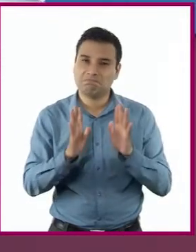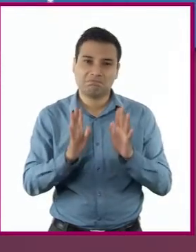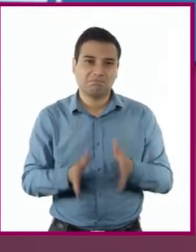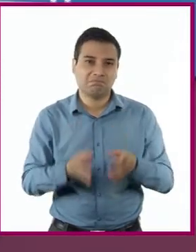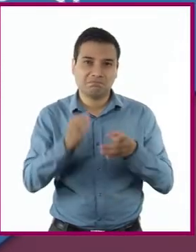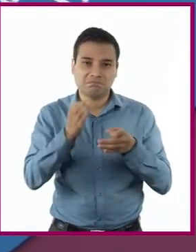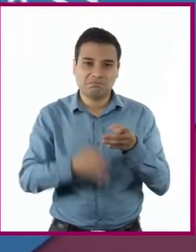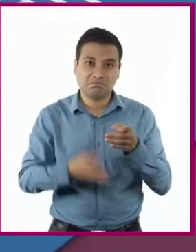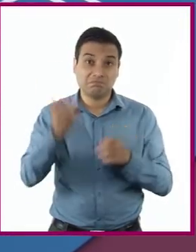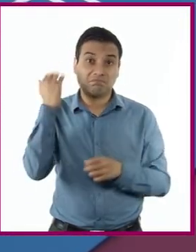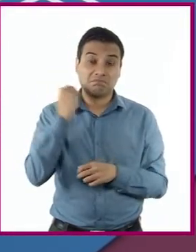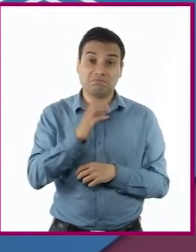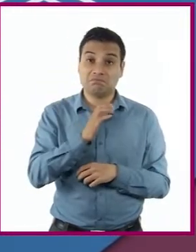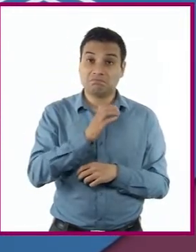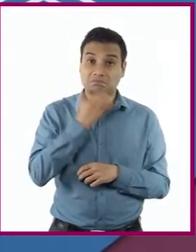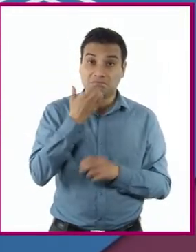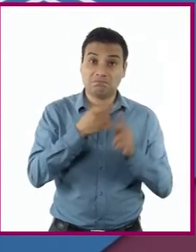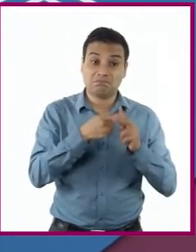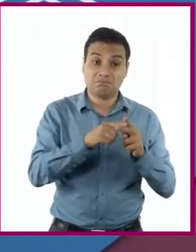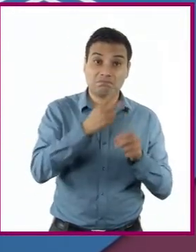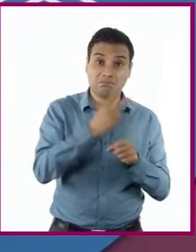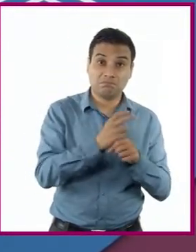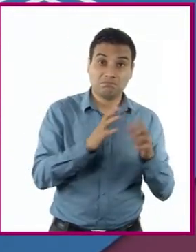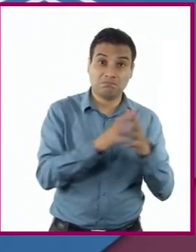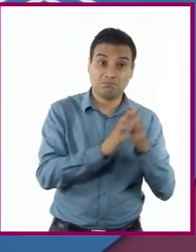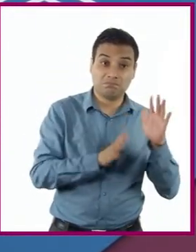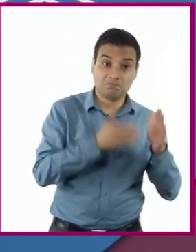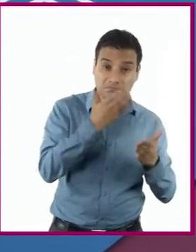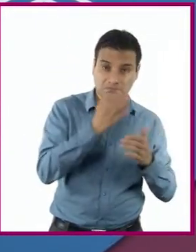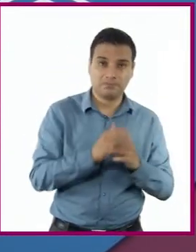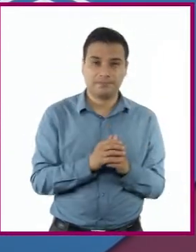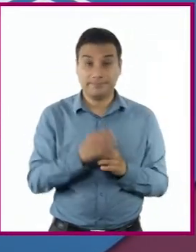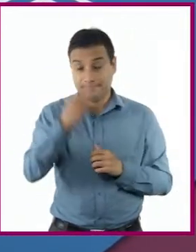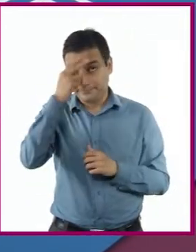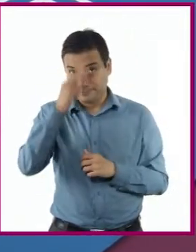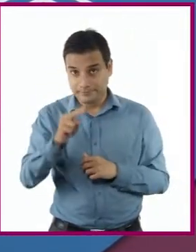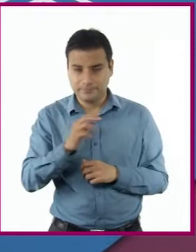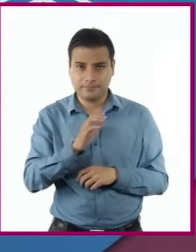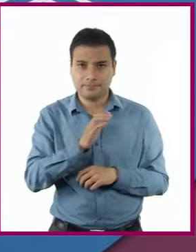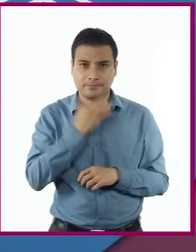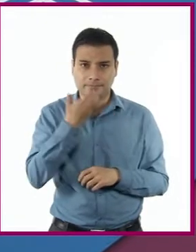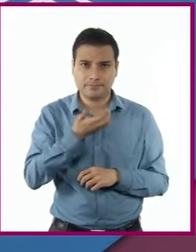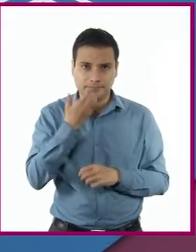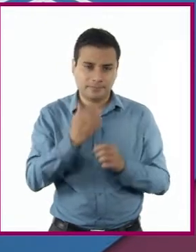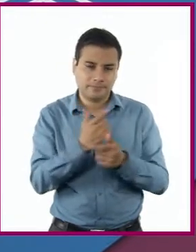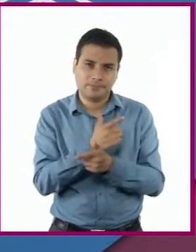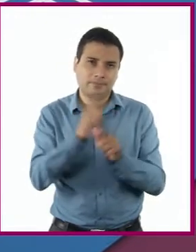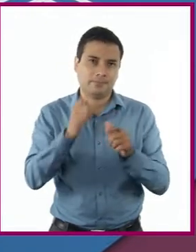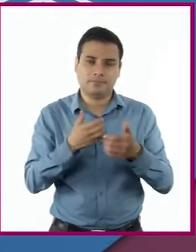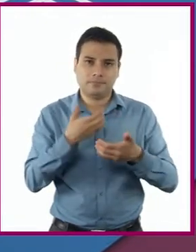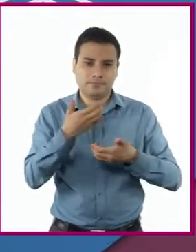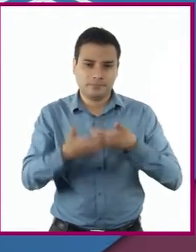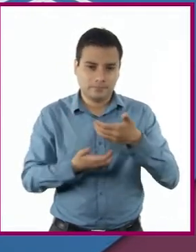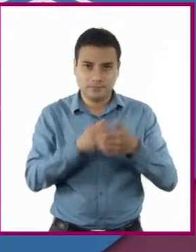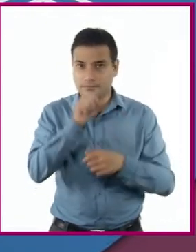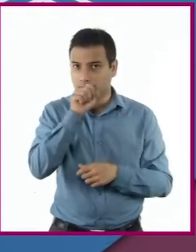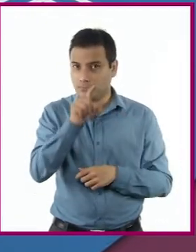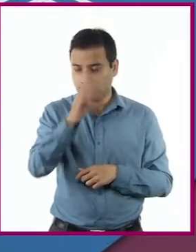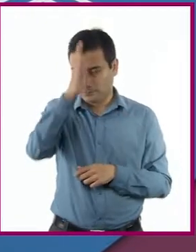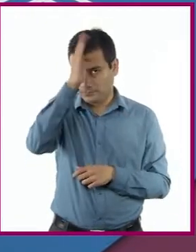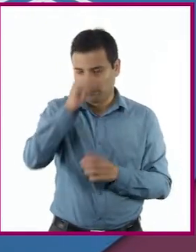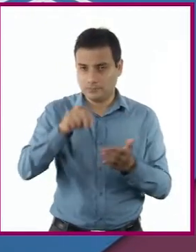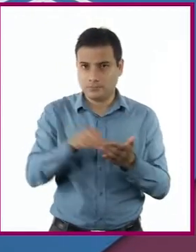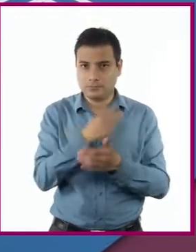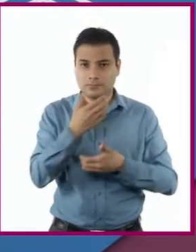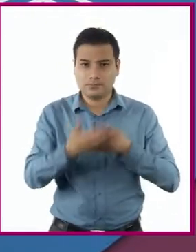fin de la Segunda Guerra Mundial. México se convirtió en uno de los principales promotores de libre comercio, firmó acuerdos comerciales